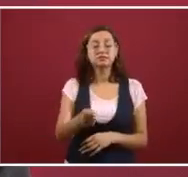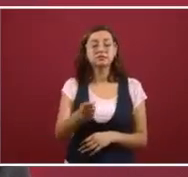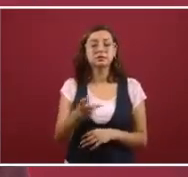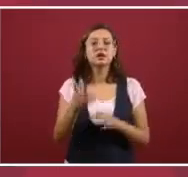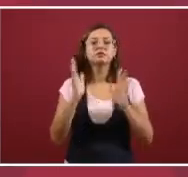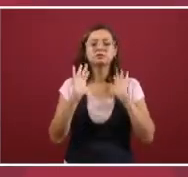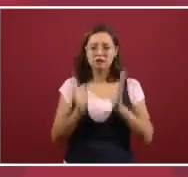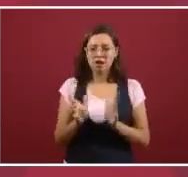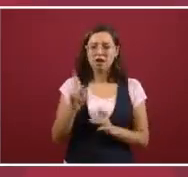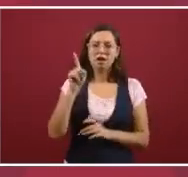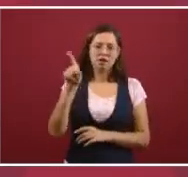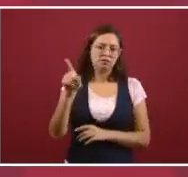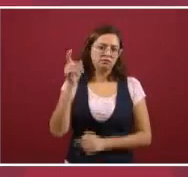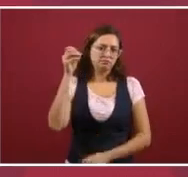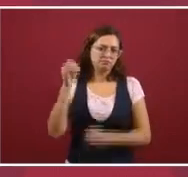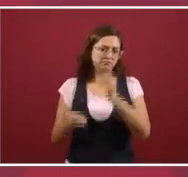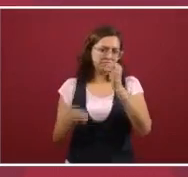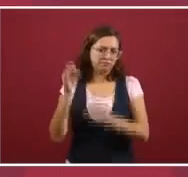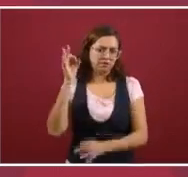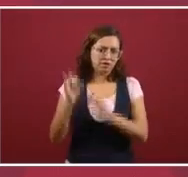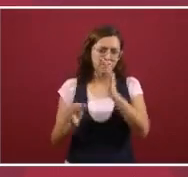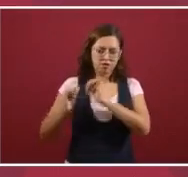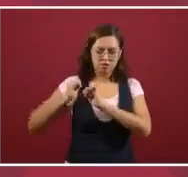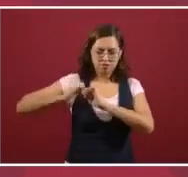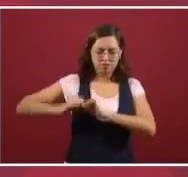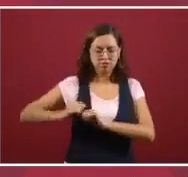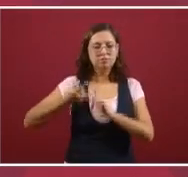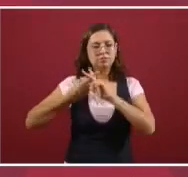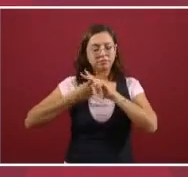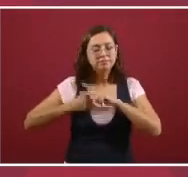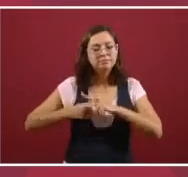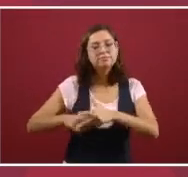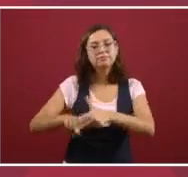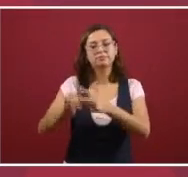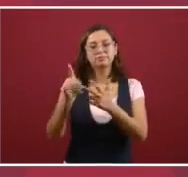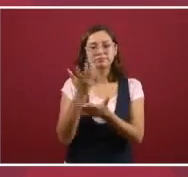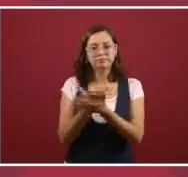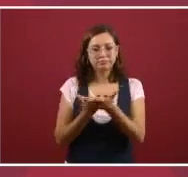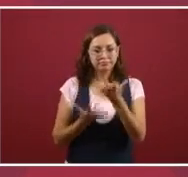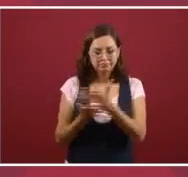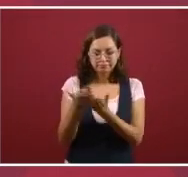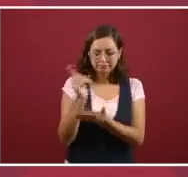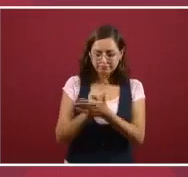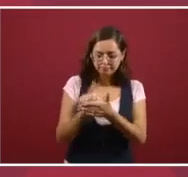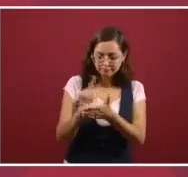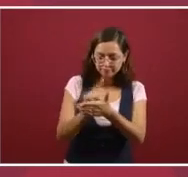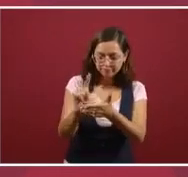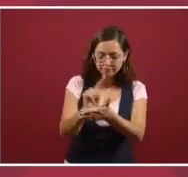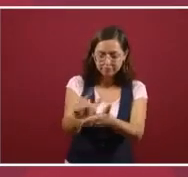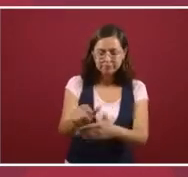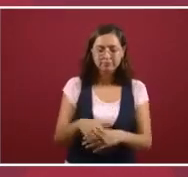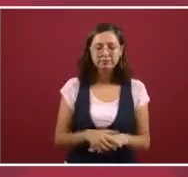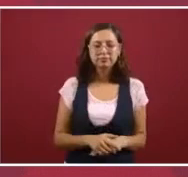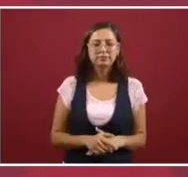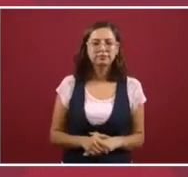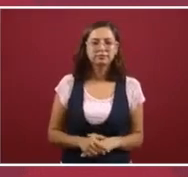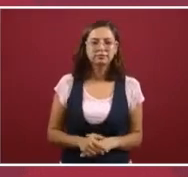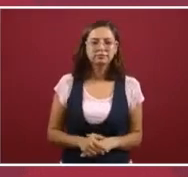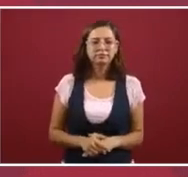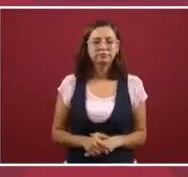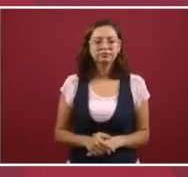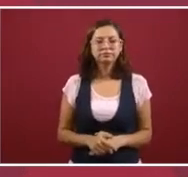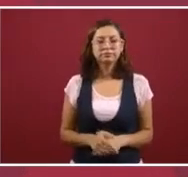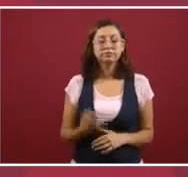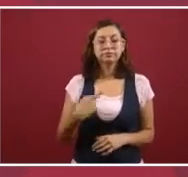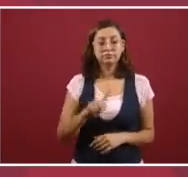actuando. Pero también quiero dejar de